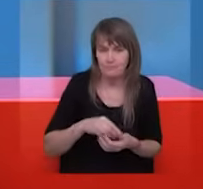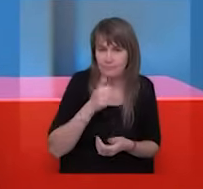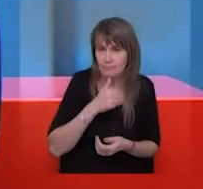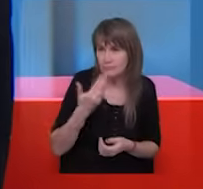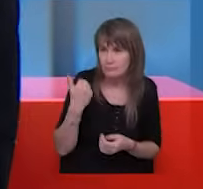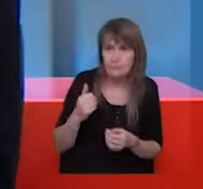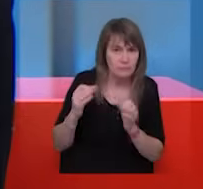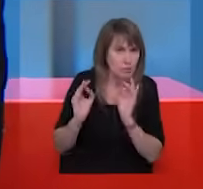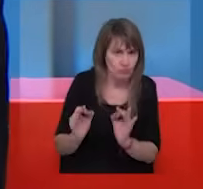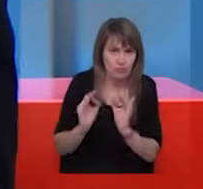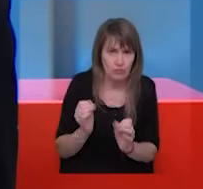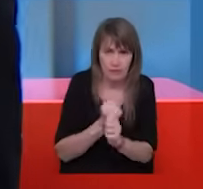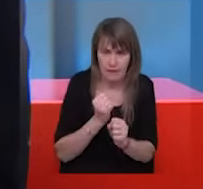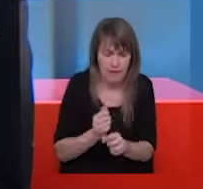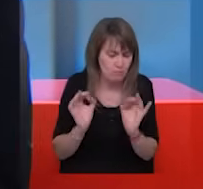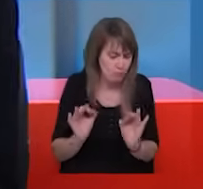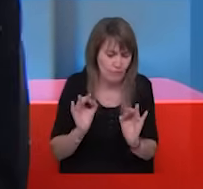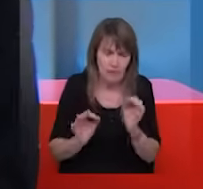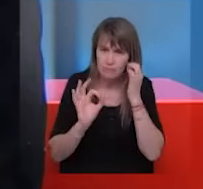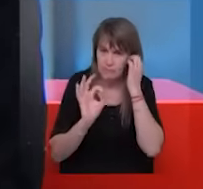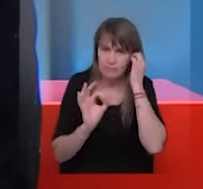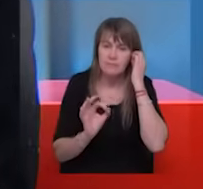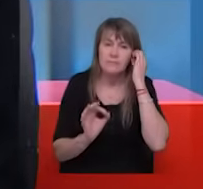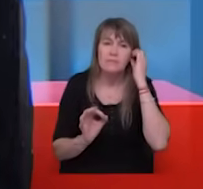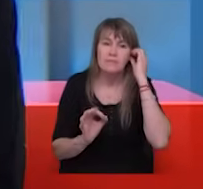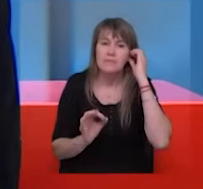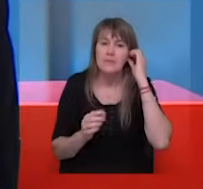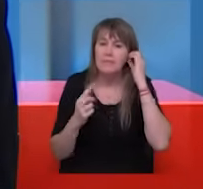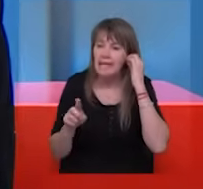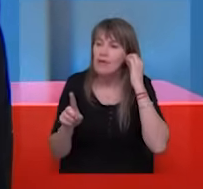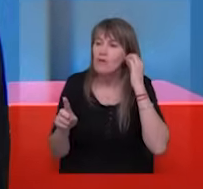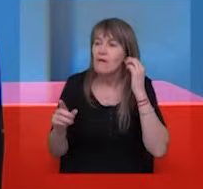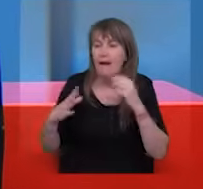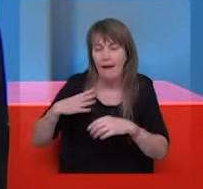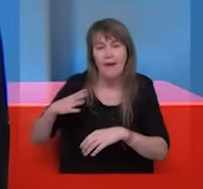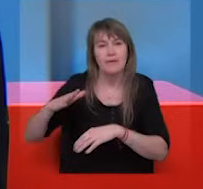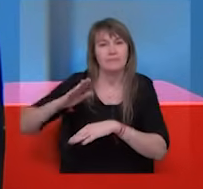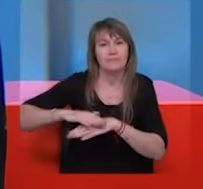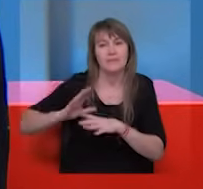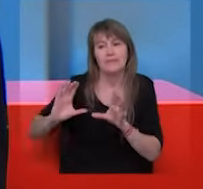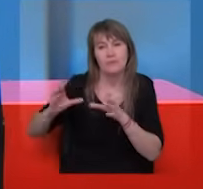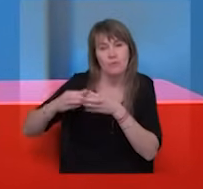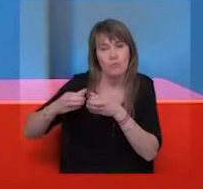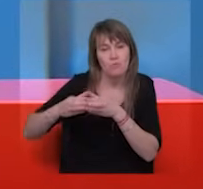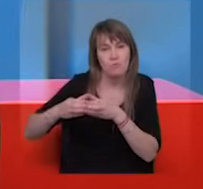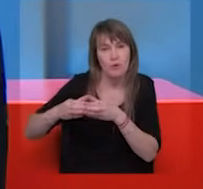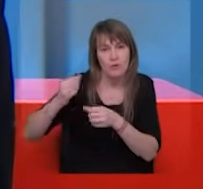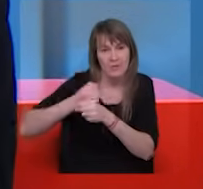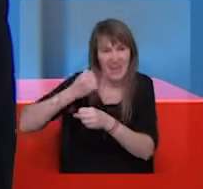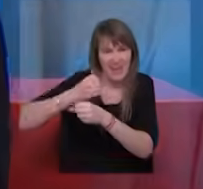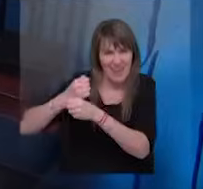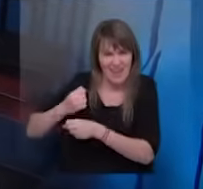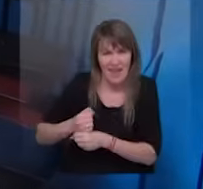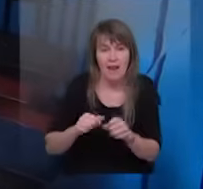hace muy bien La Corte ahora se le ha encargado un conjunto de tareas por la vía legal